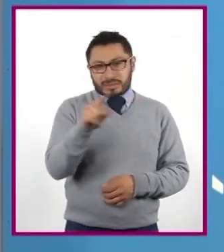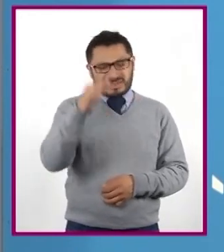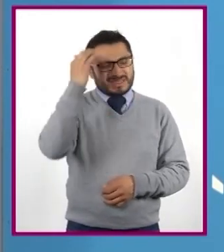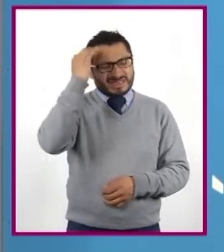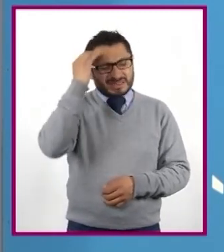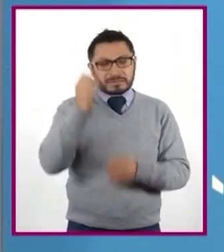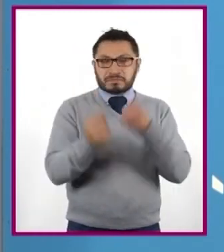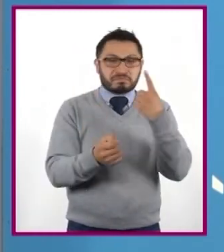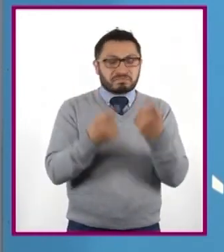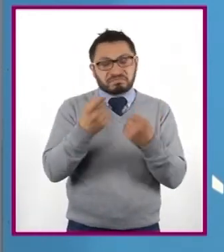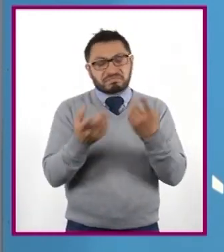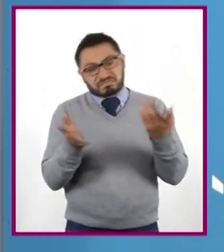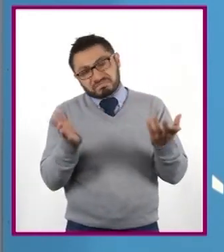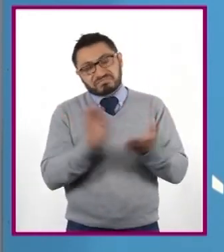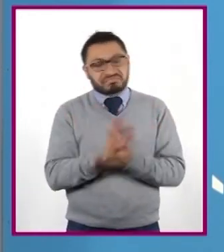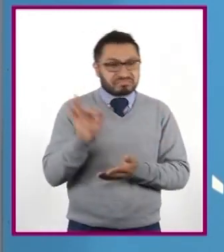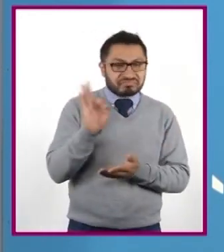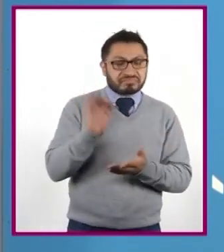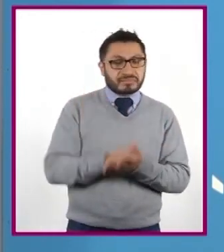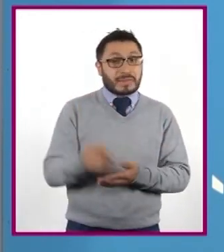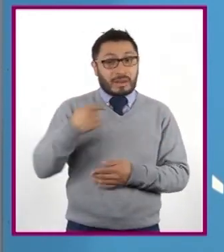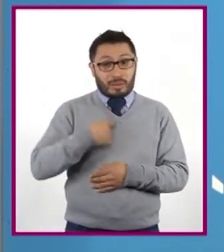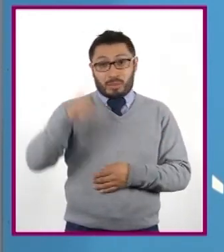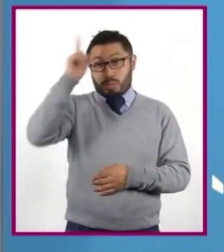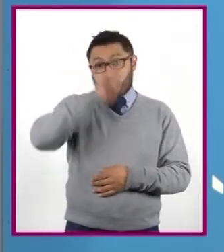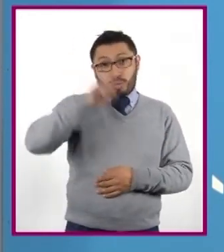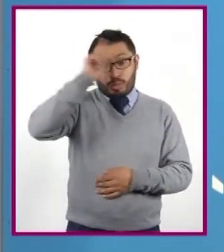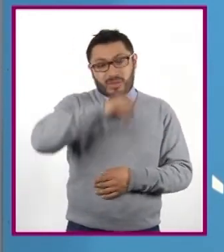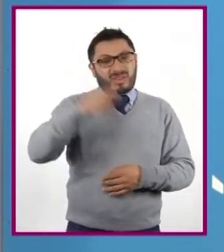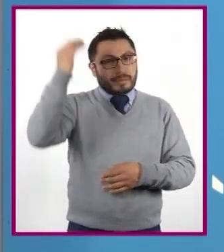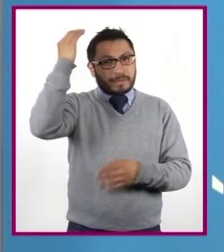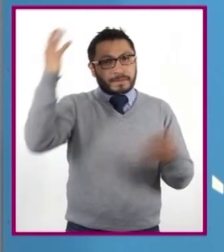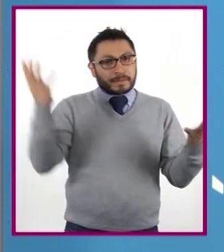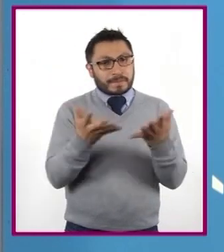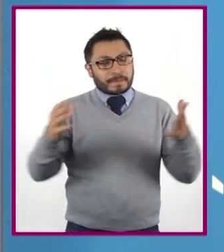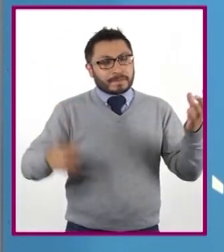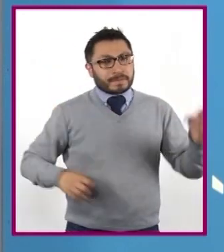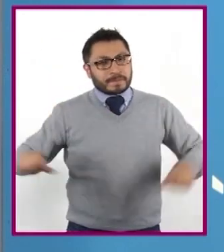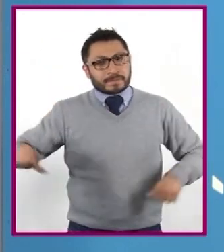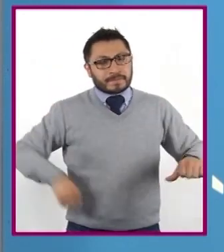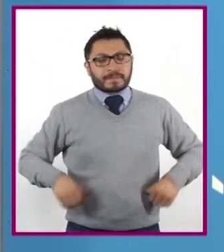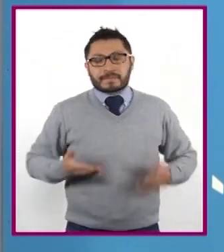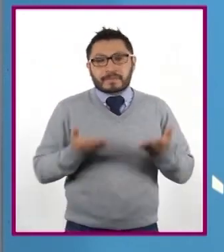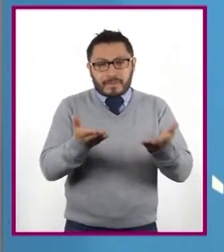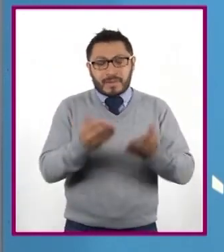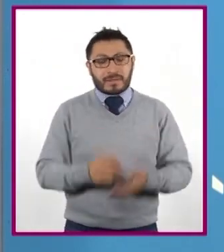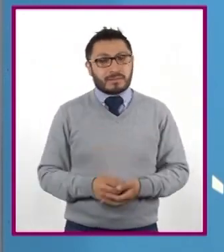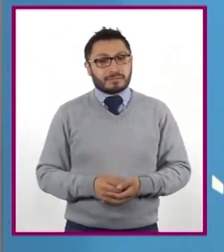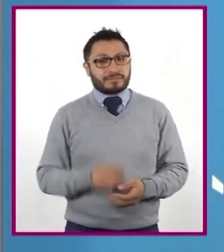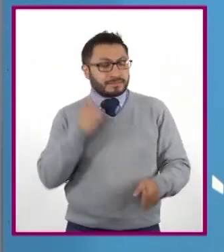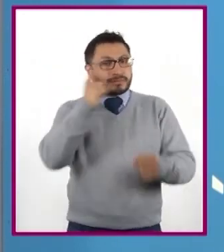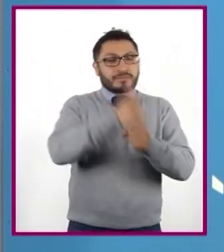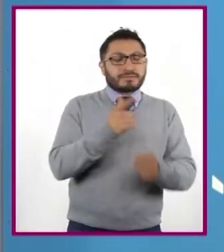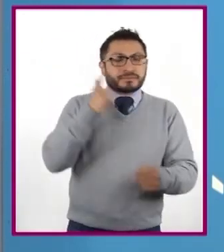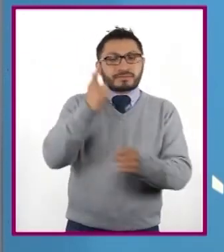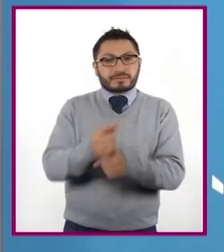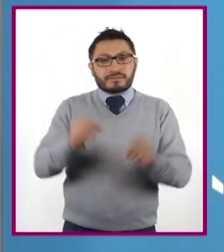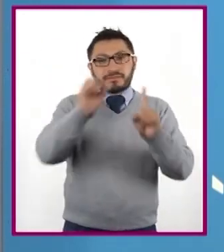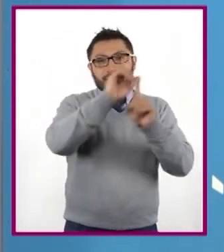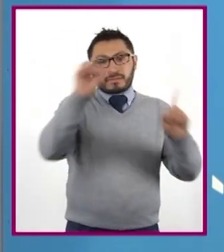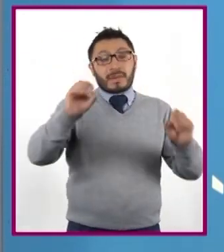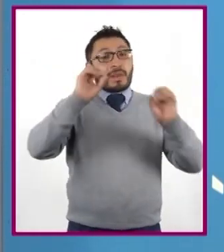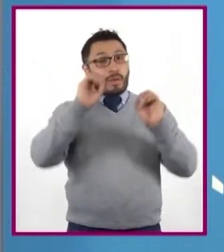escuchado de algunas. Sugiero que realicen el siguiente ejercicio. Identifiquen las organizaciones